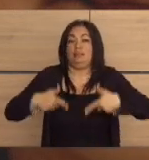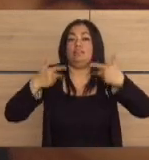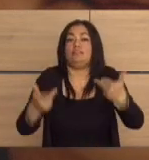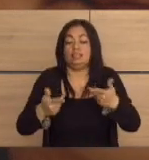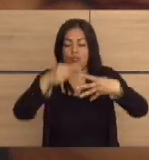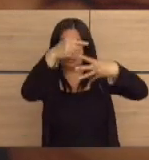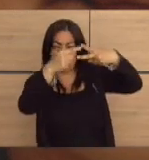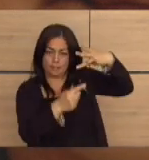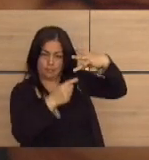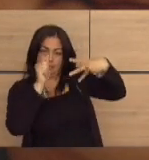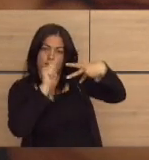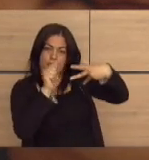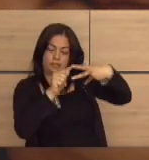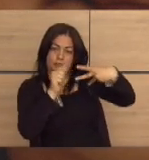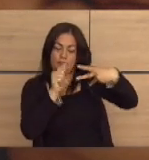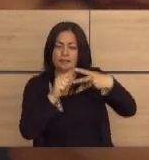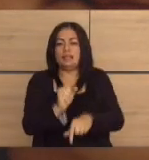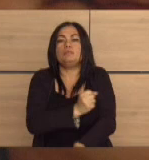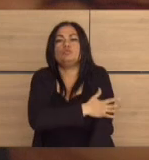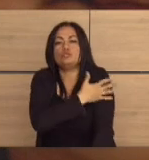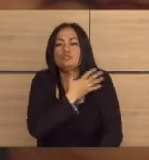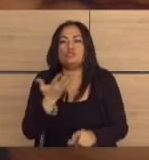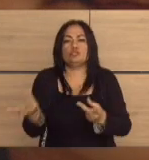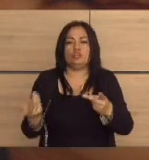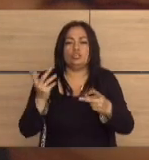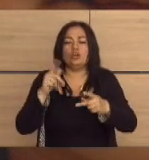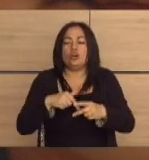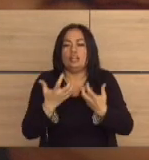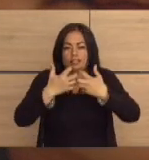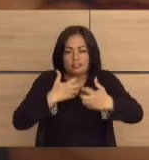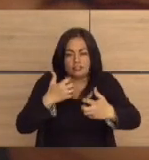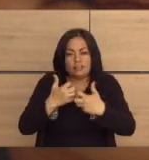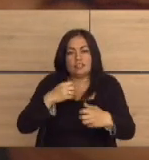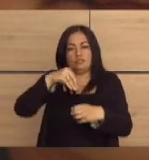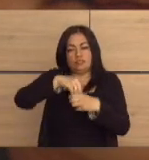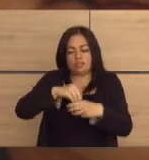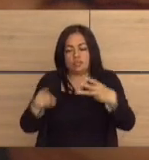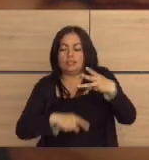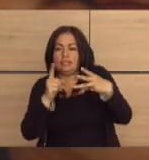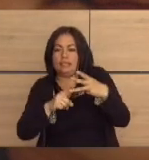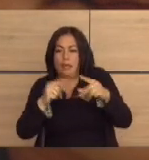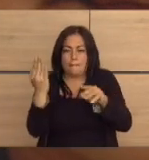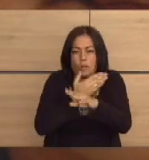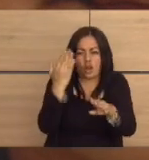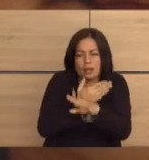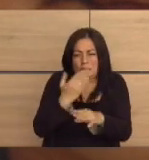dominios: el dominio de la gestión emocional, de la conexión y la interacción y del manejo de conflictos.